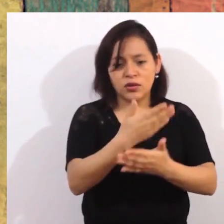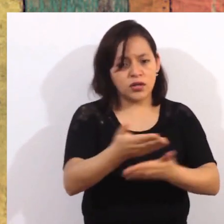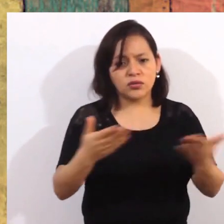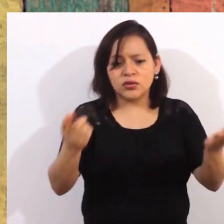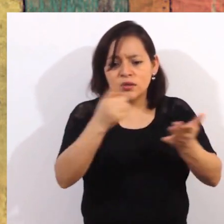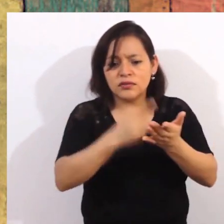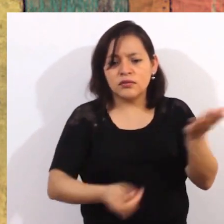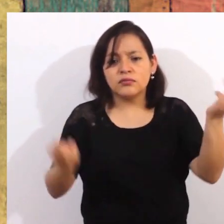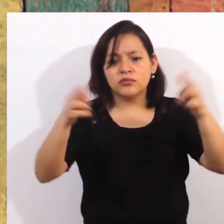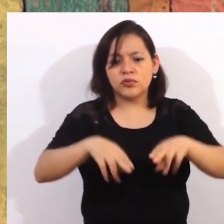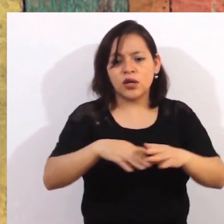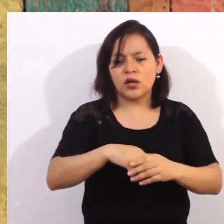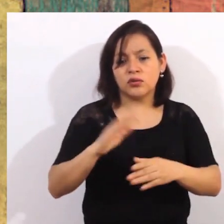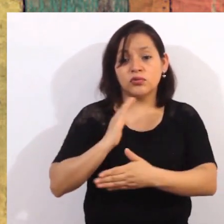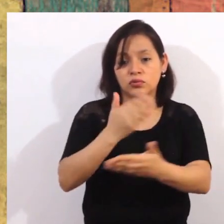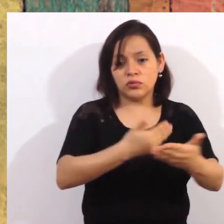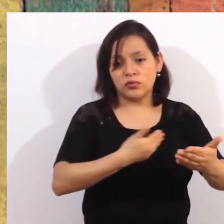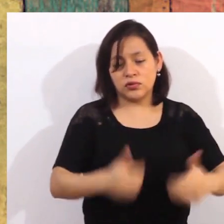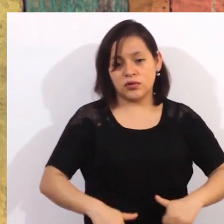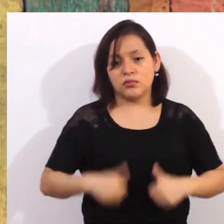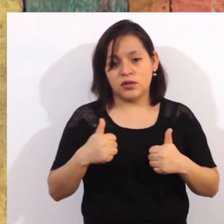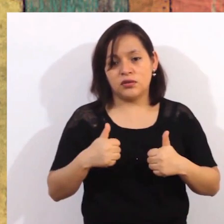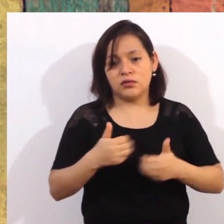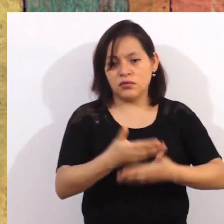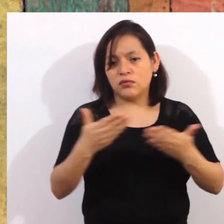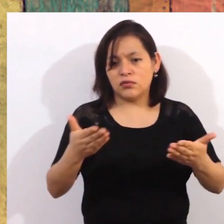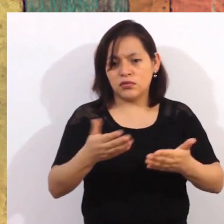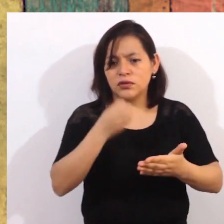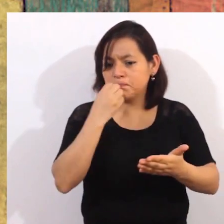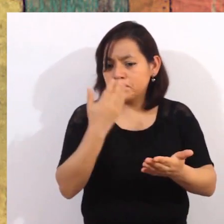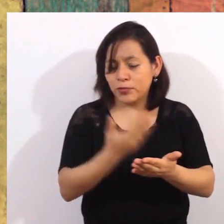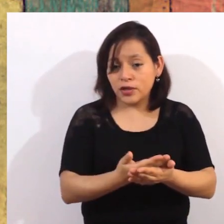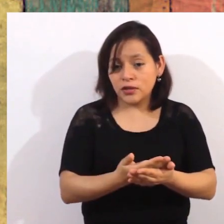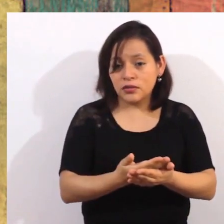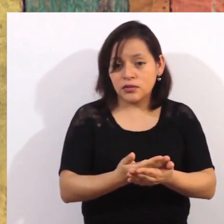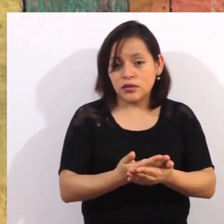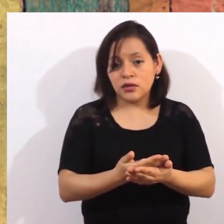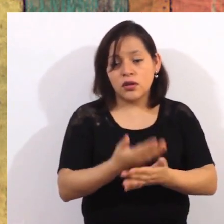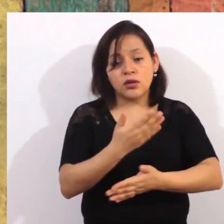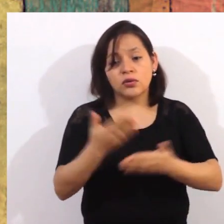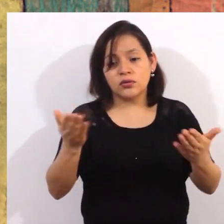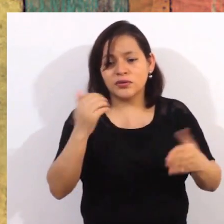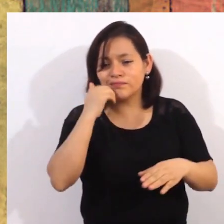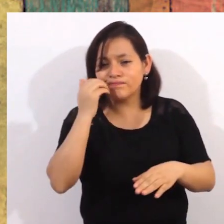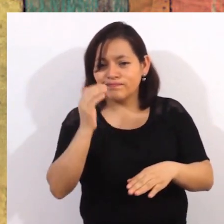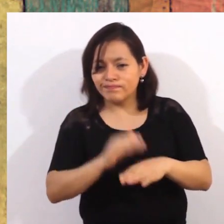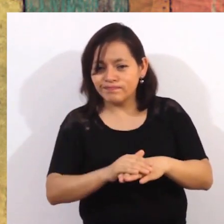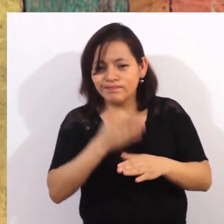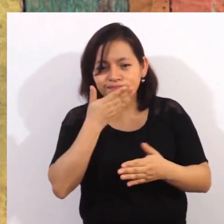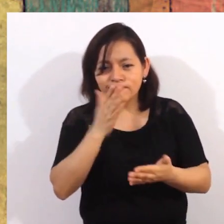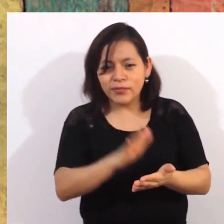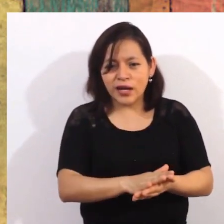en nuestras vidas, sean cosas buenas, cosas malas, cosas que tal vez no estaban en nuestros planes.